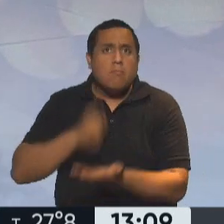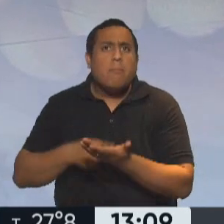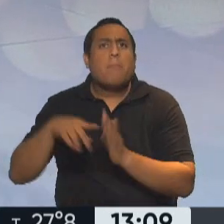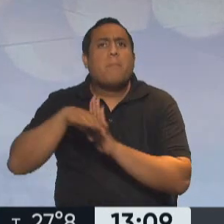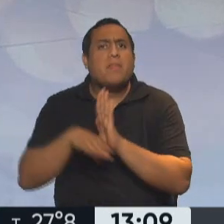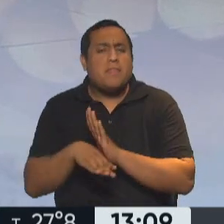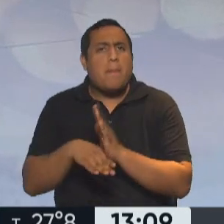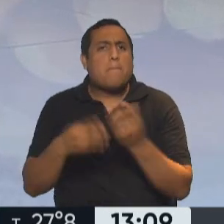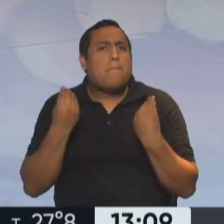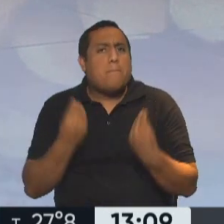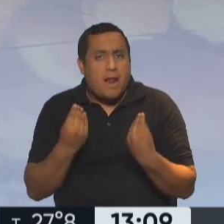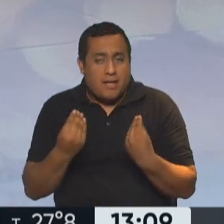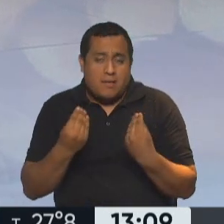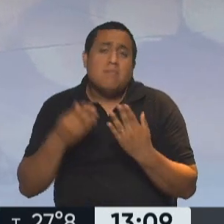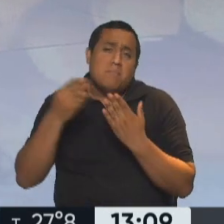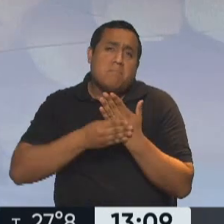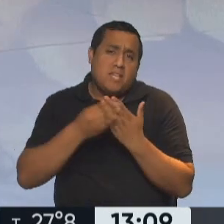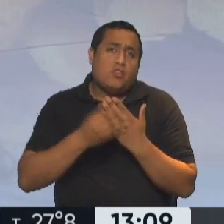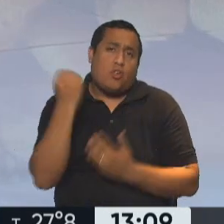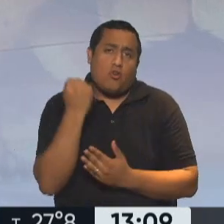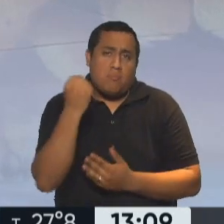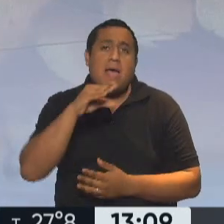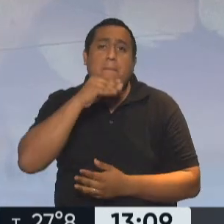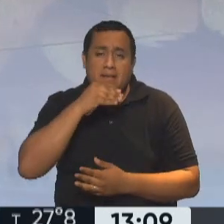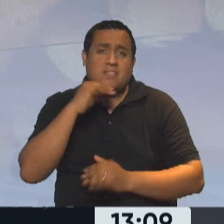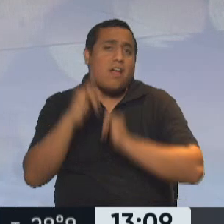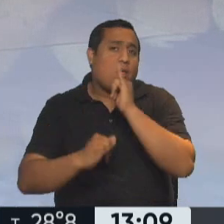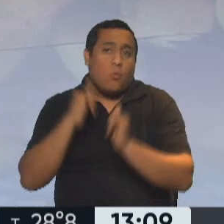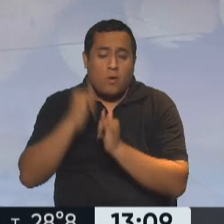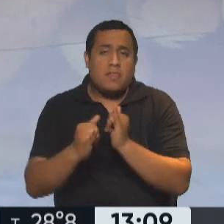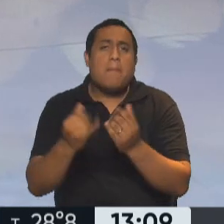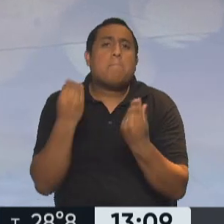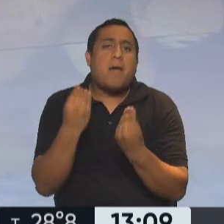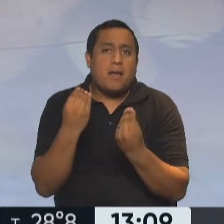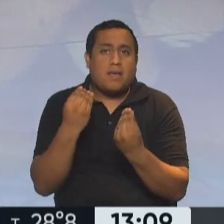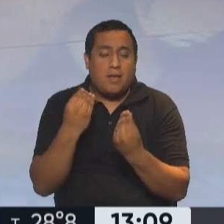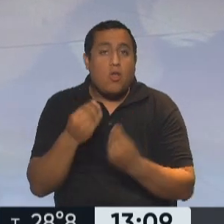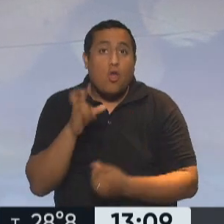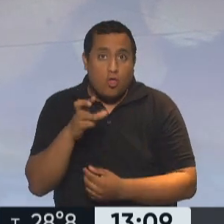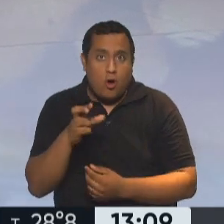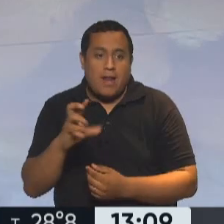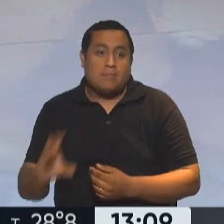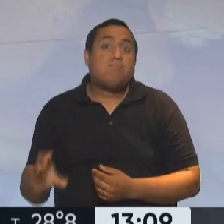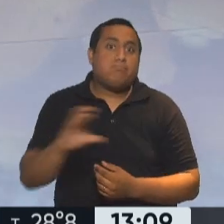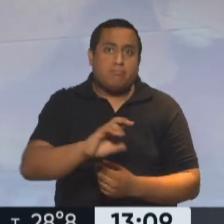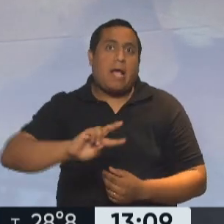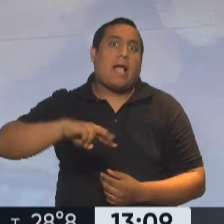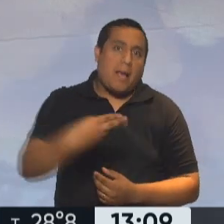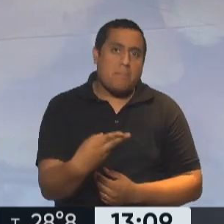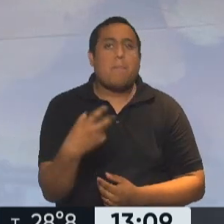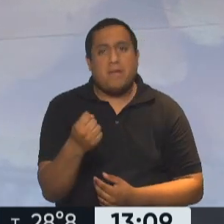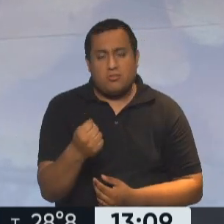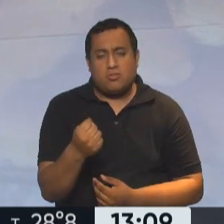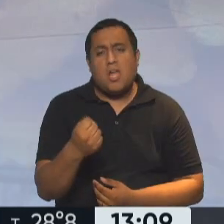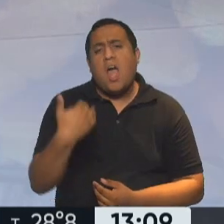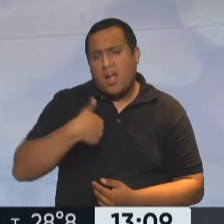pura y exclusivamente, lo ha dicho el ministro de Economía Sergio Massa, a lograr mayor liquidación de dólares. La Argentina viene teniendo, yo